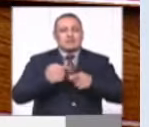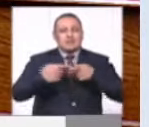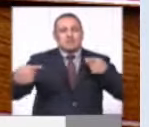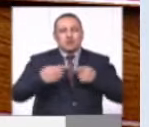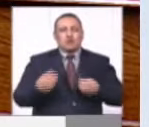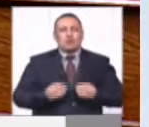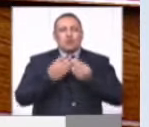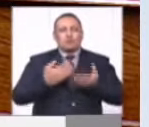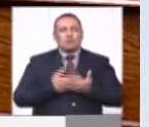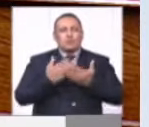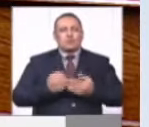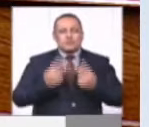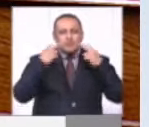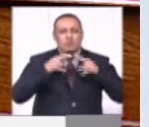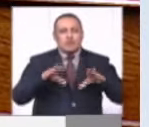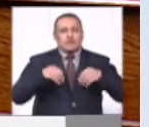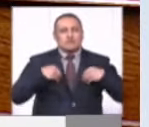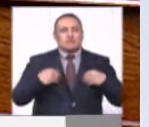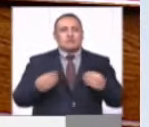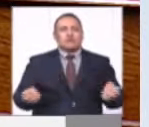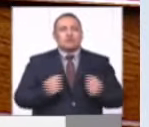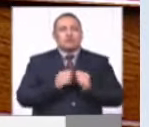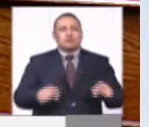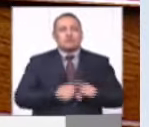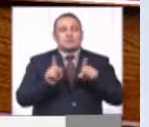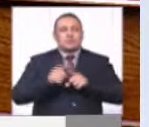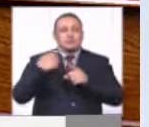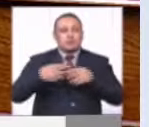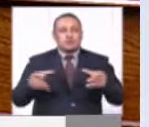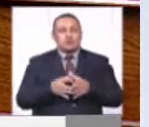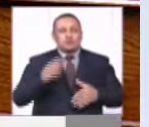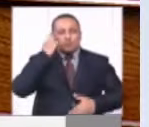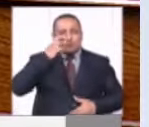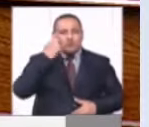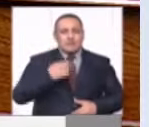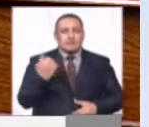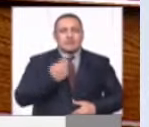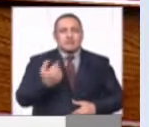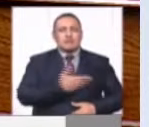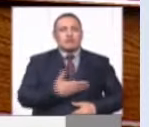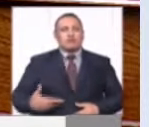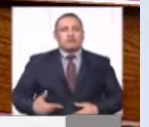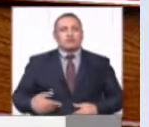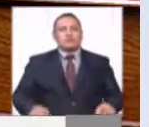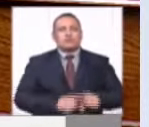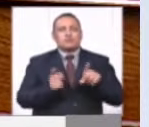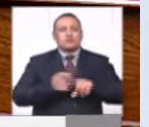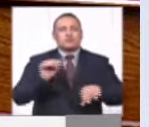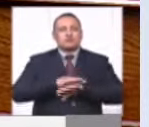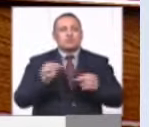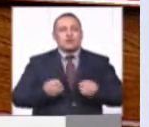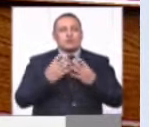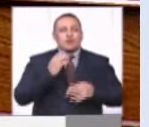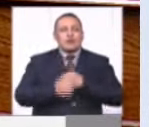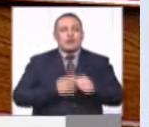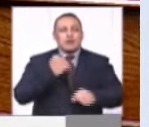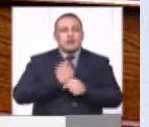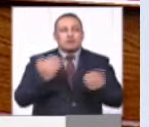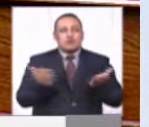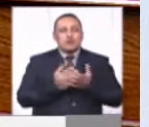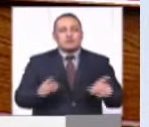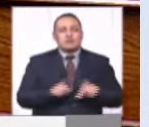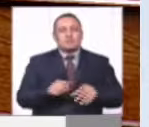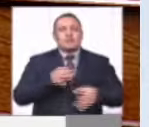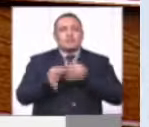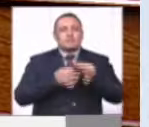hay un espíritu de reconciliación. Entre los ejes de la política general de gobierno, sobre el buen año escolar,